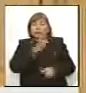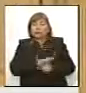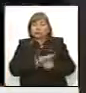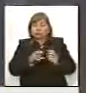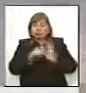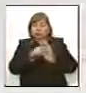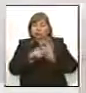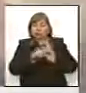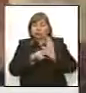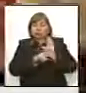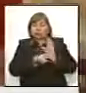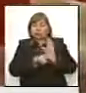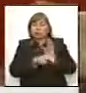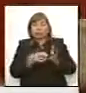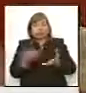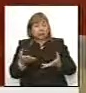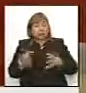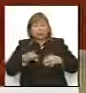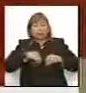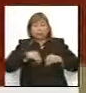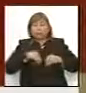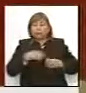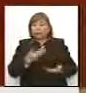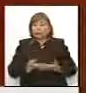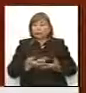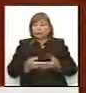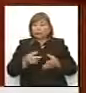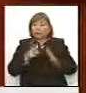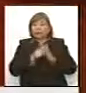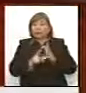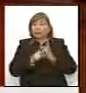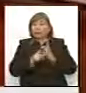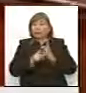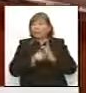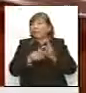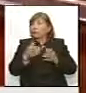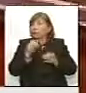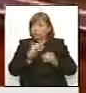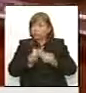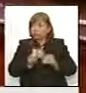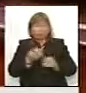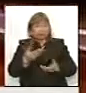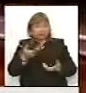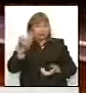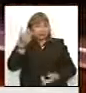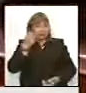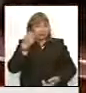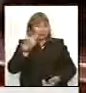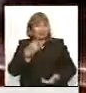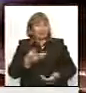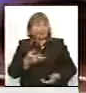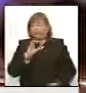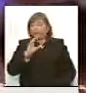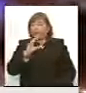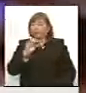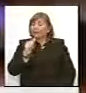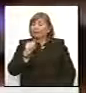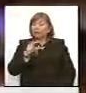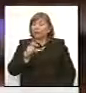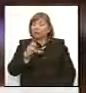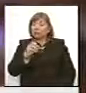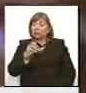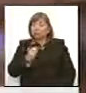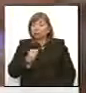norma. Seguidamente, se aprobó el proyecto de resolución legislativa que recomienda conceder pensión de gracia a don Carlos Postigo